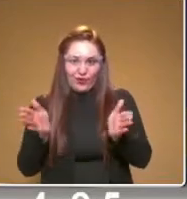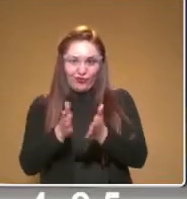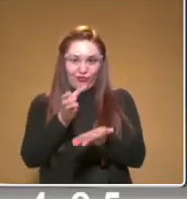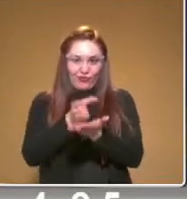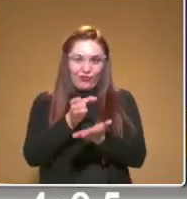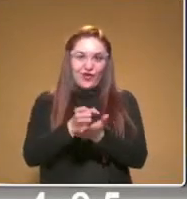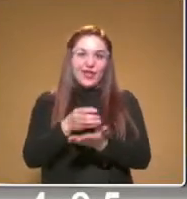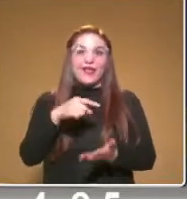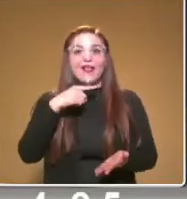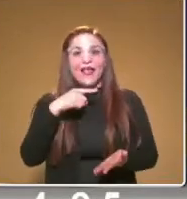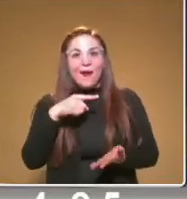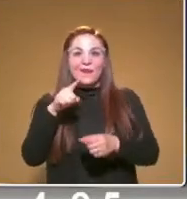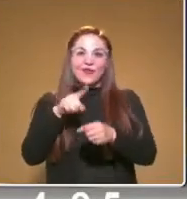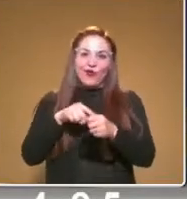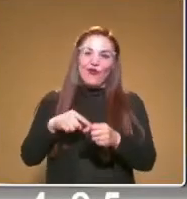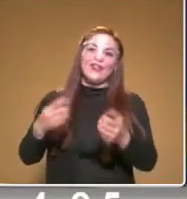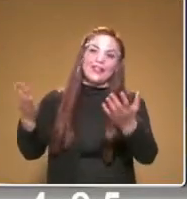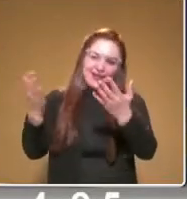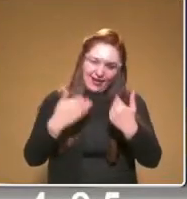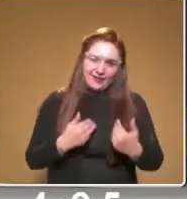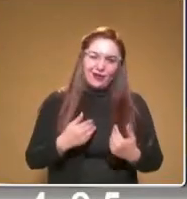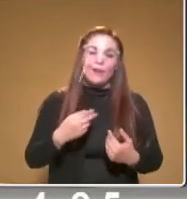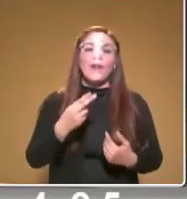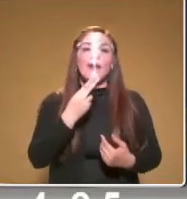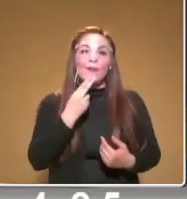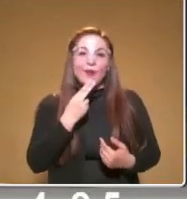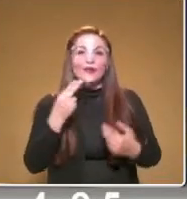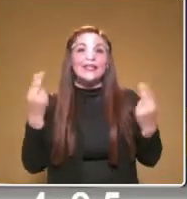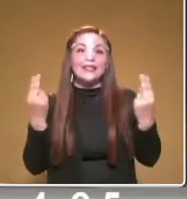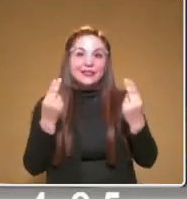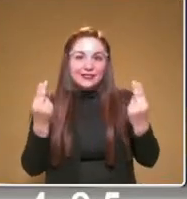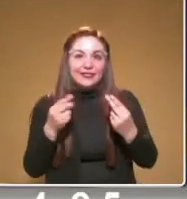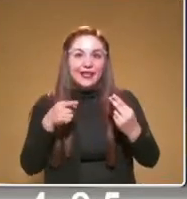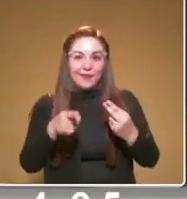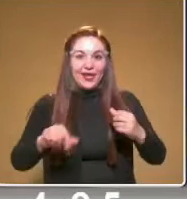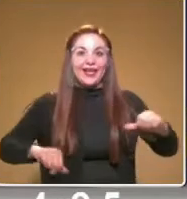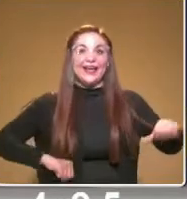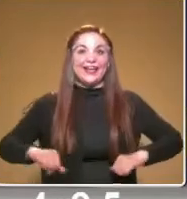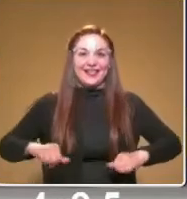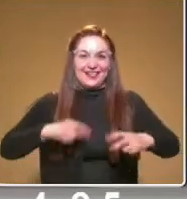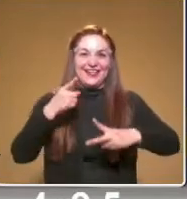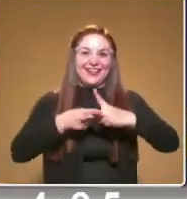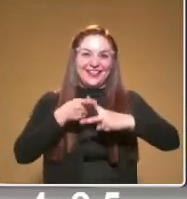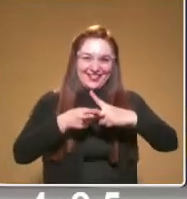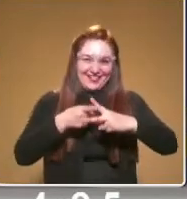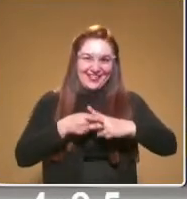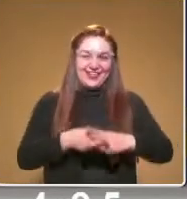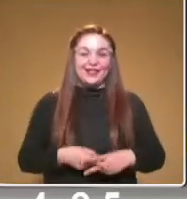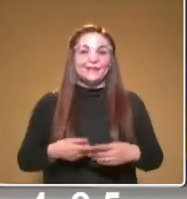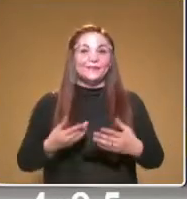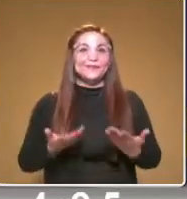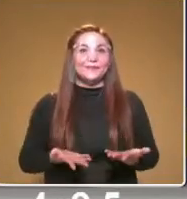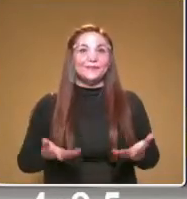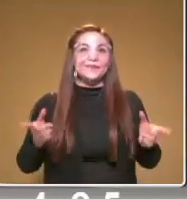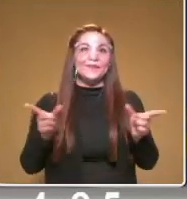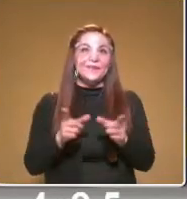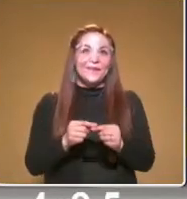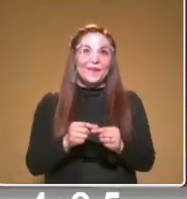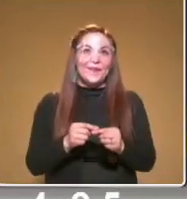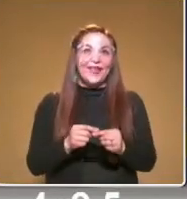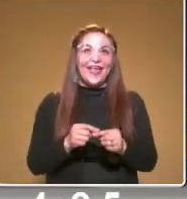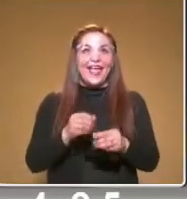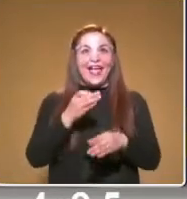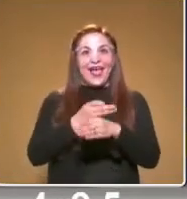lápiz y colores y todo, tráigansela, porque la vamos a ocupar para esta actividad de matemáticas. Entonces, maestra, pues es